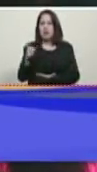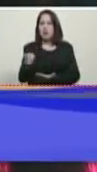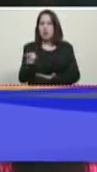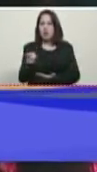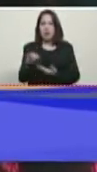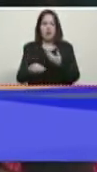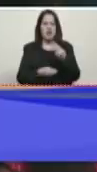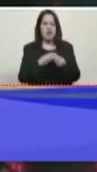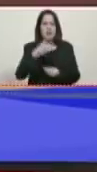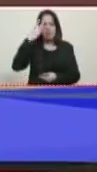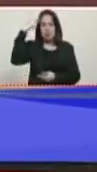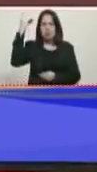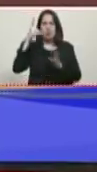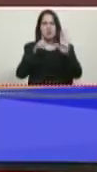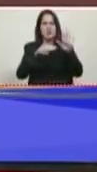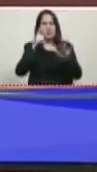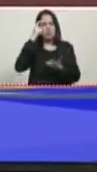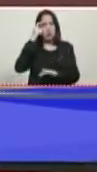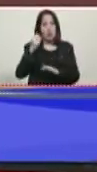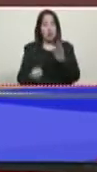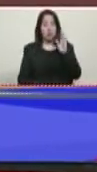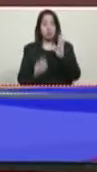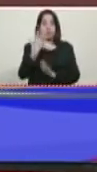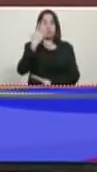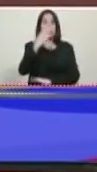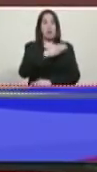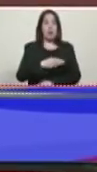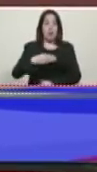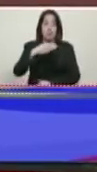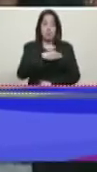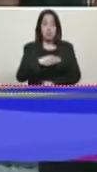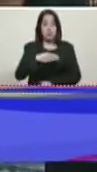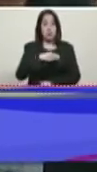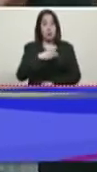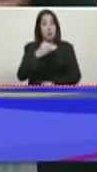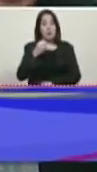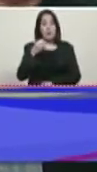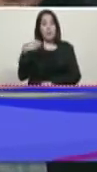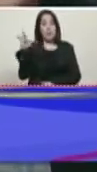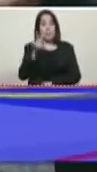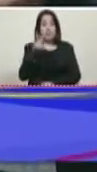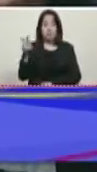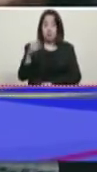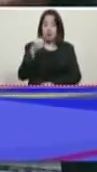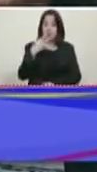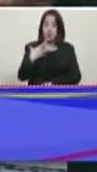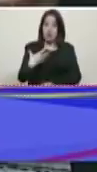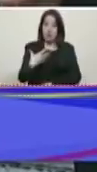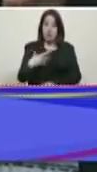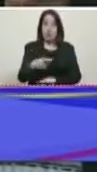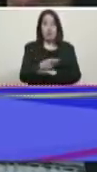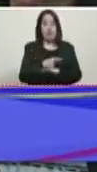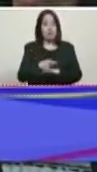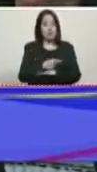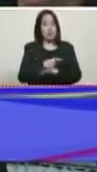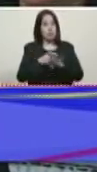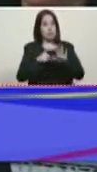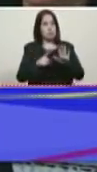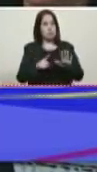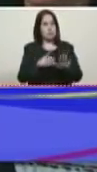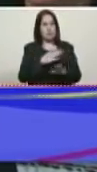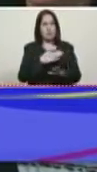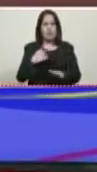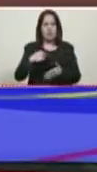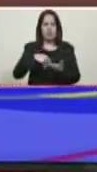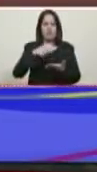día creamos la misión venezuela bella y al sexto día de gobierno quiero firmar dos